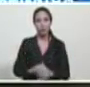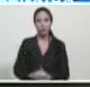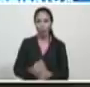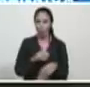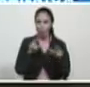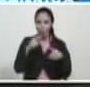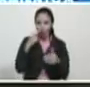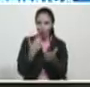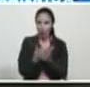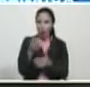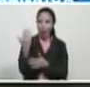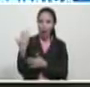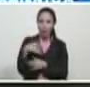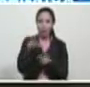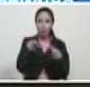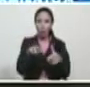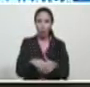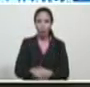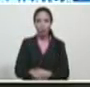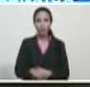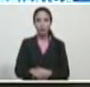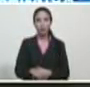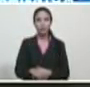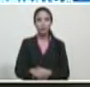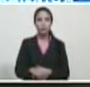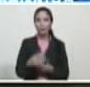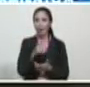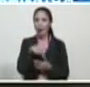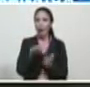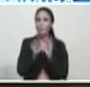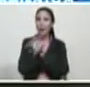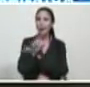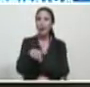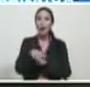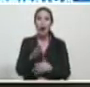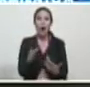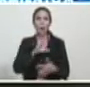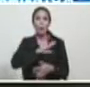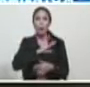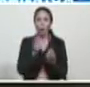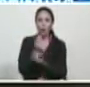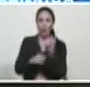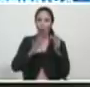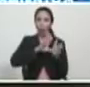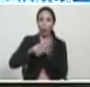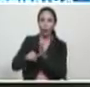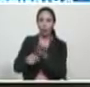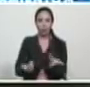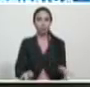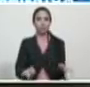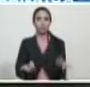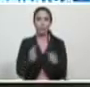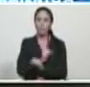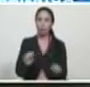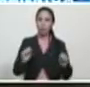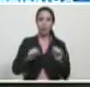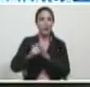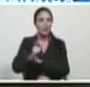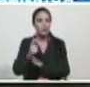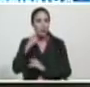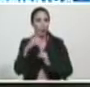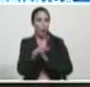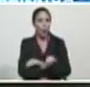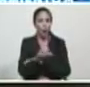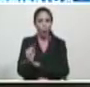se había visto en la historia económica de las naciones, que a un país le roben su dinero que necesita para traer medicina, para traer